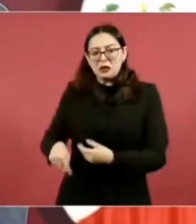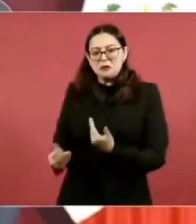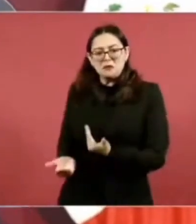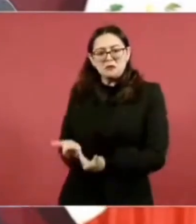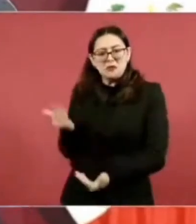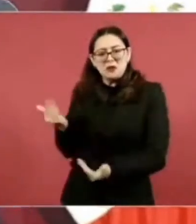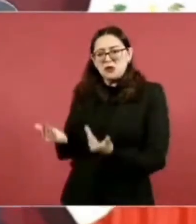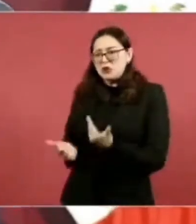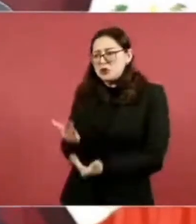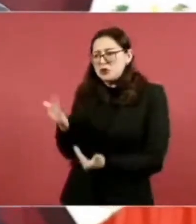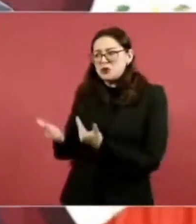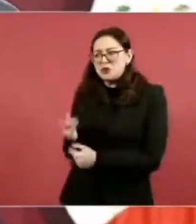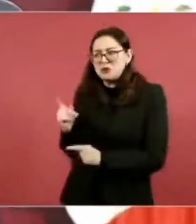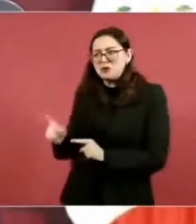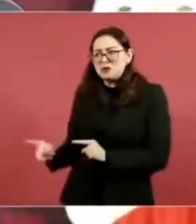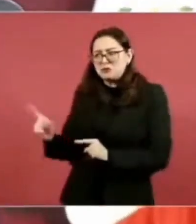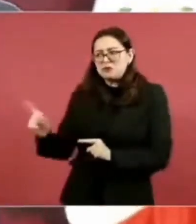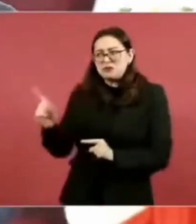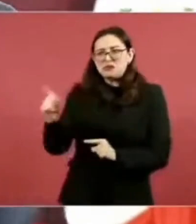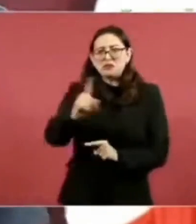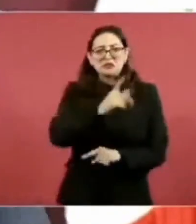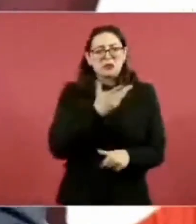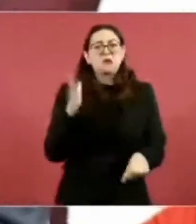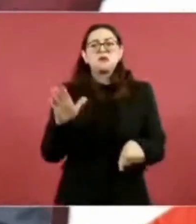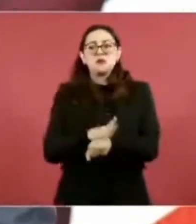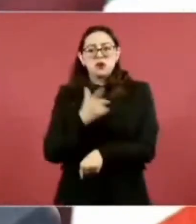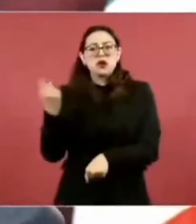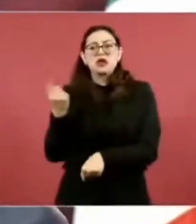que se dan ínfulas de superioridad,